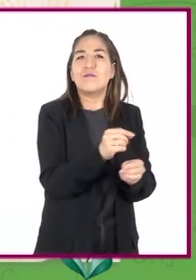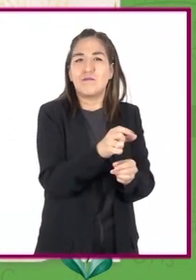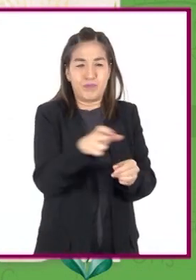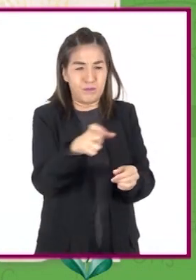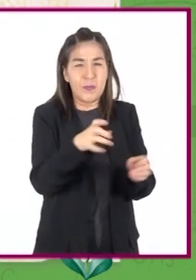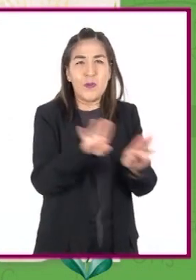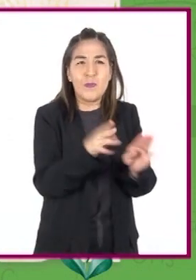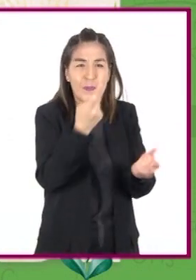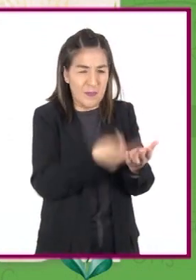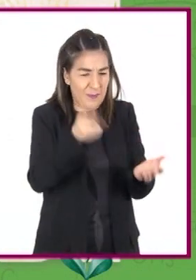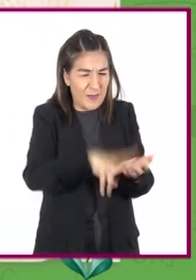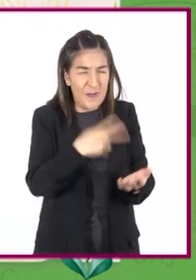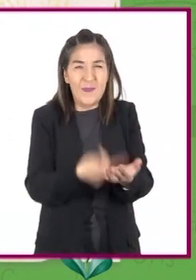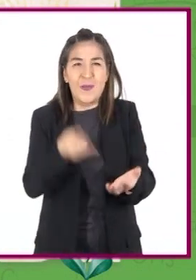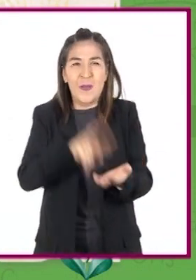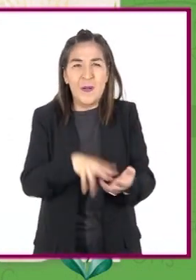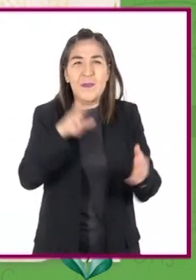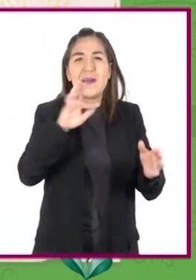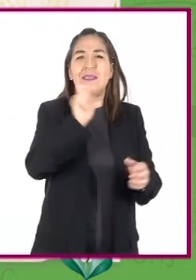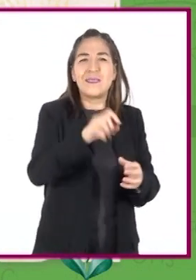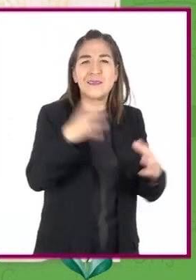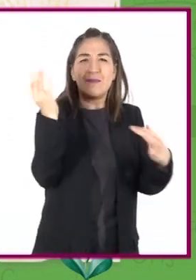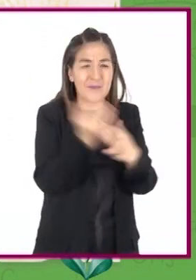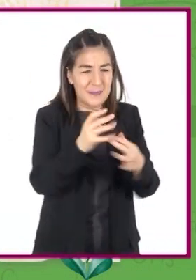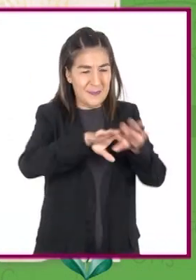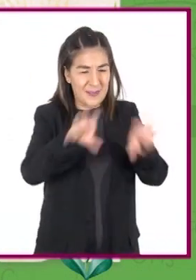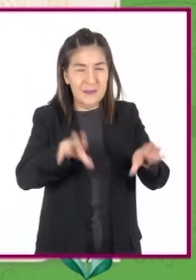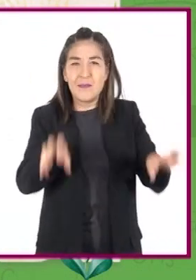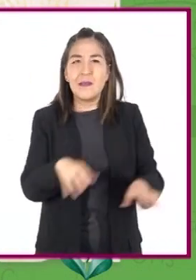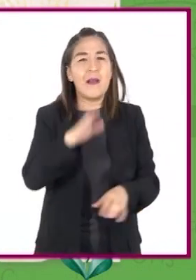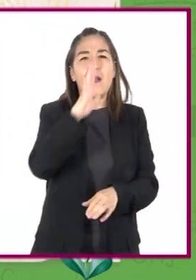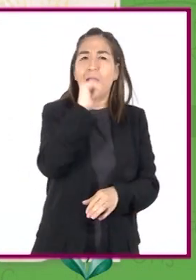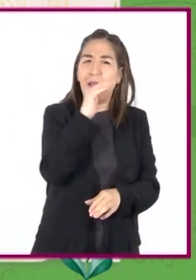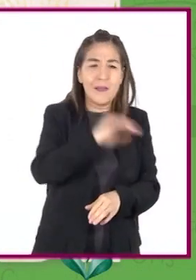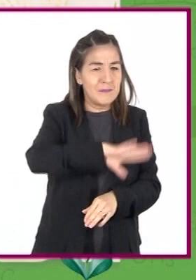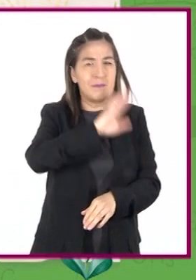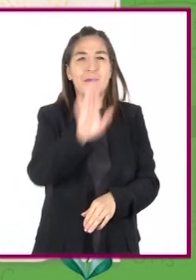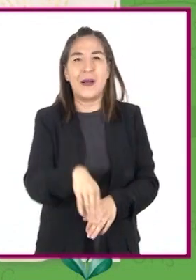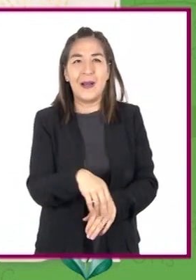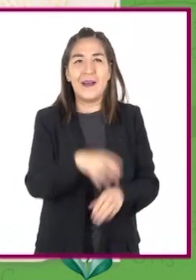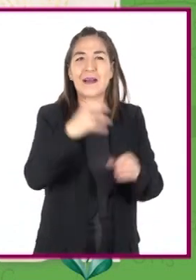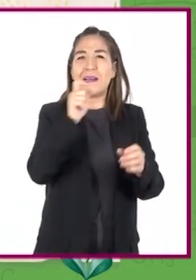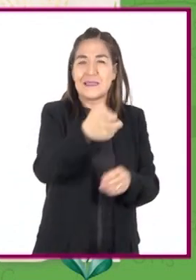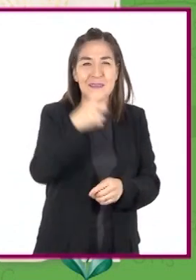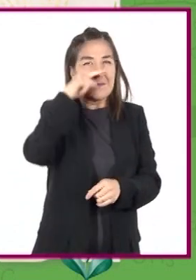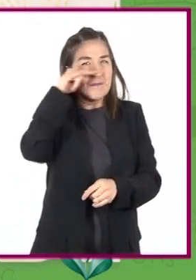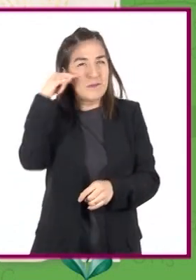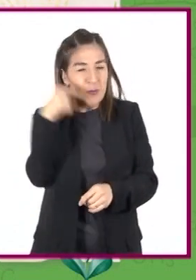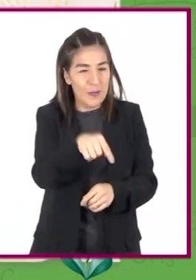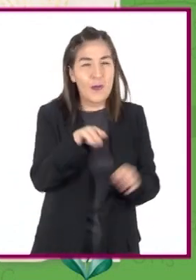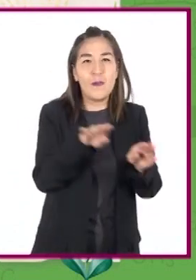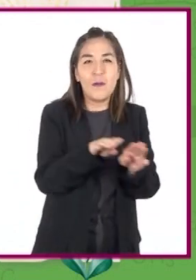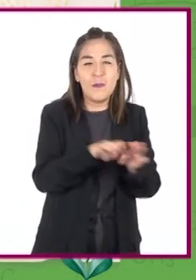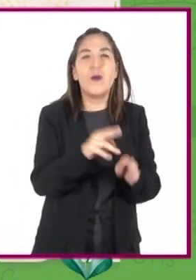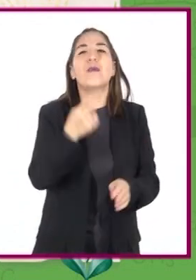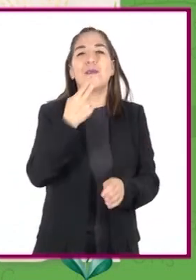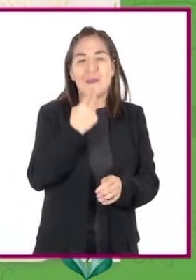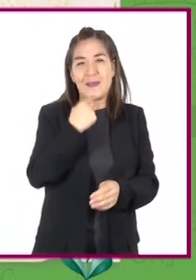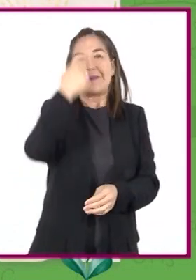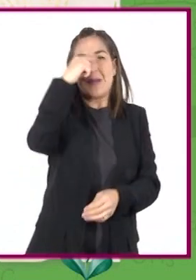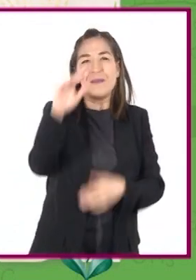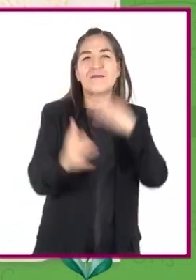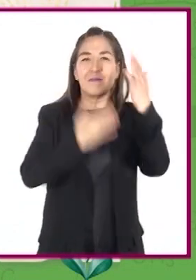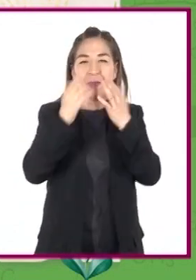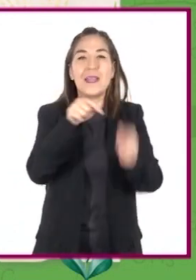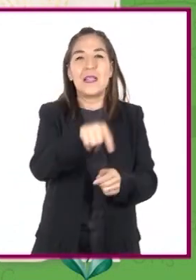Se duplicaban una y otra vez. Eran inmortales. Gracias a ello, pudieron ser utilizadas para desarrollar